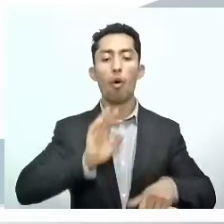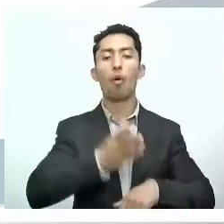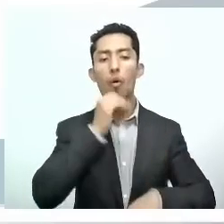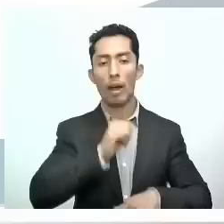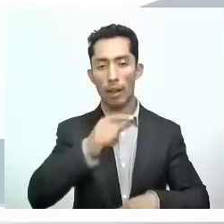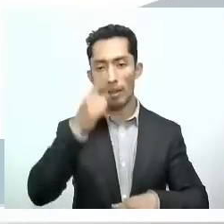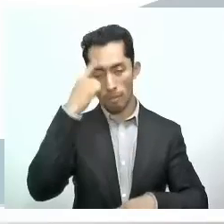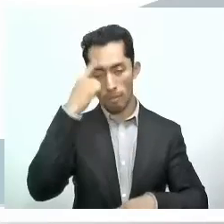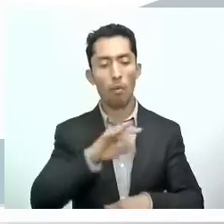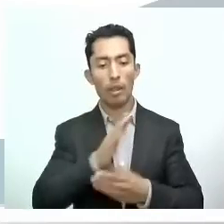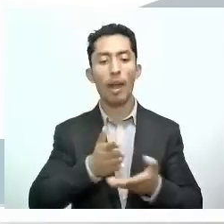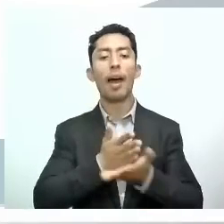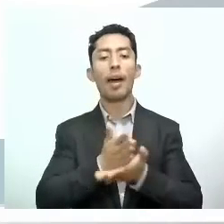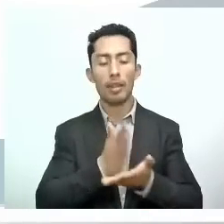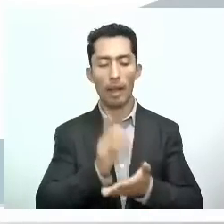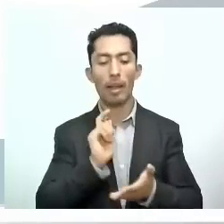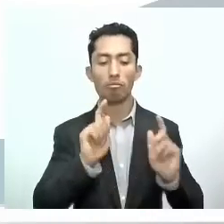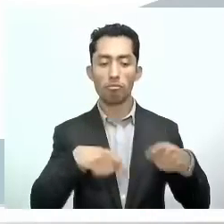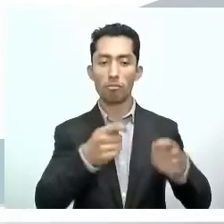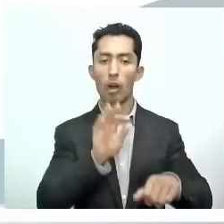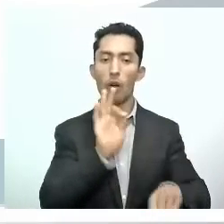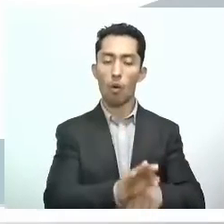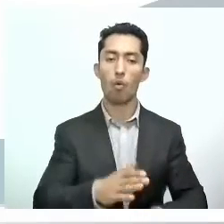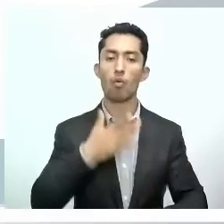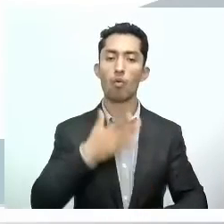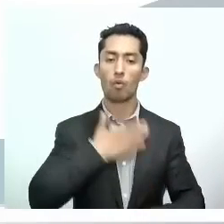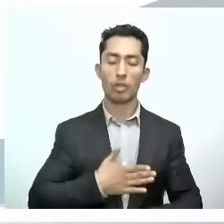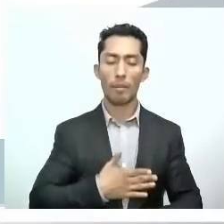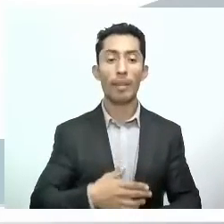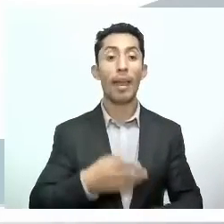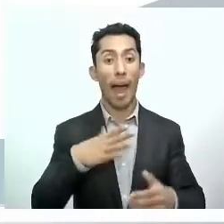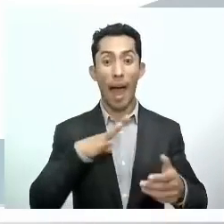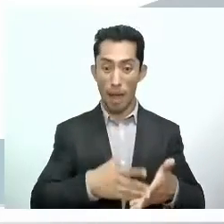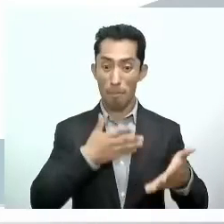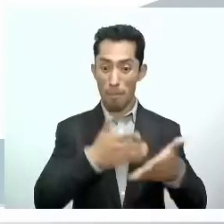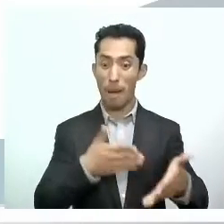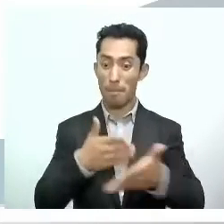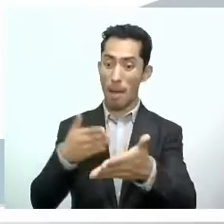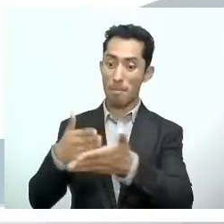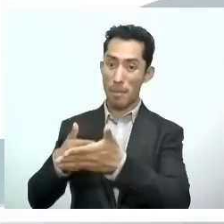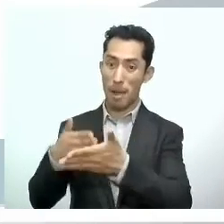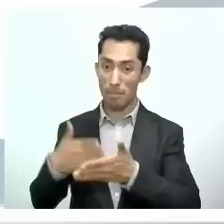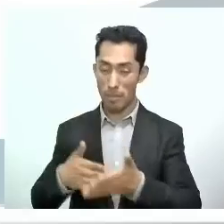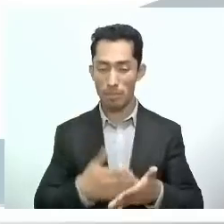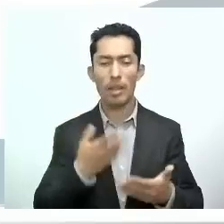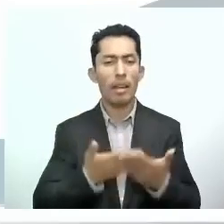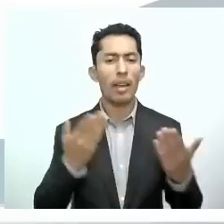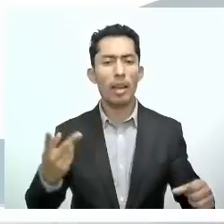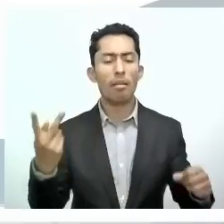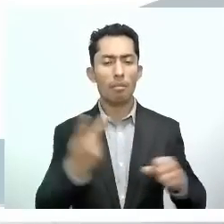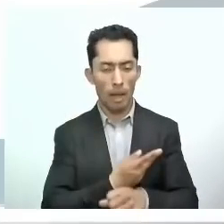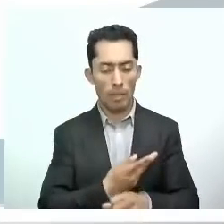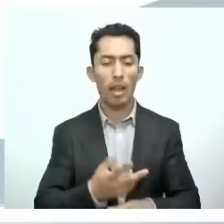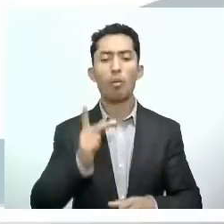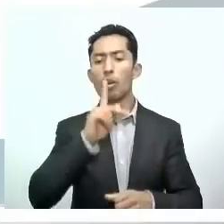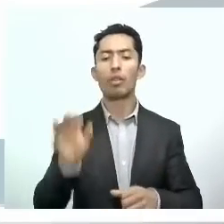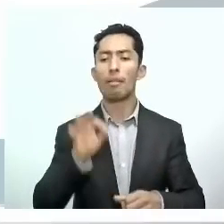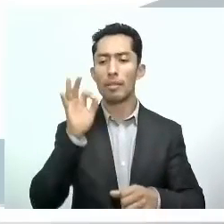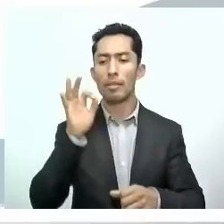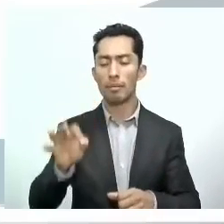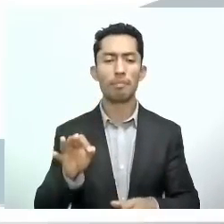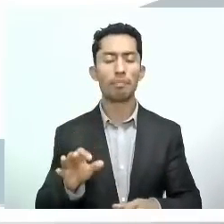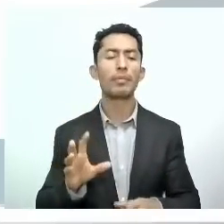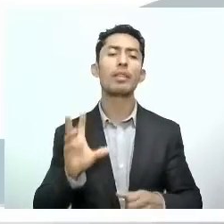justicia, ¿cierto? Entonces, en función de esos obstáculos, lo que ha ido pasando es que el Poder Judicial, sin incluir,